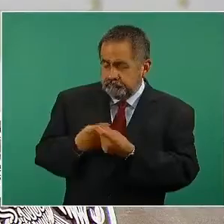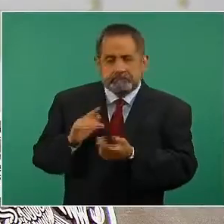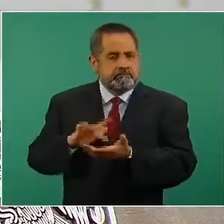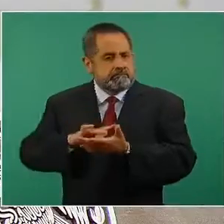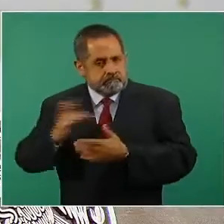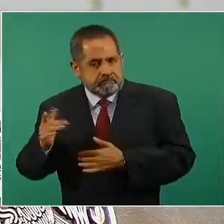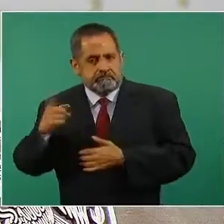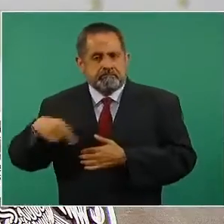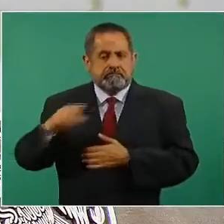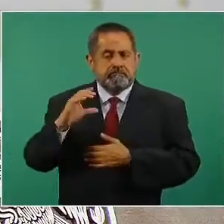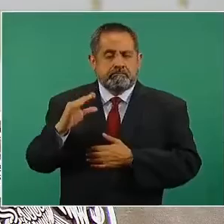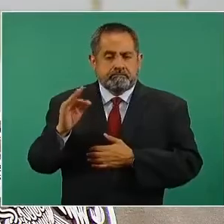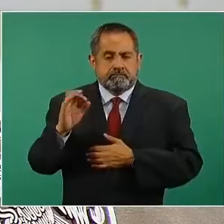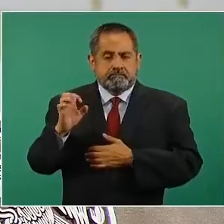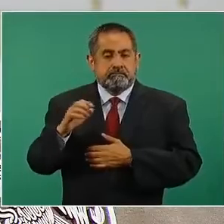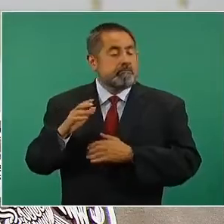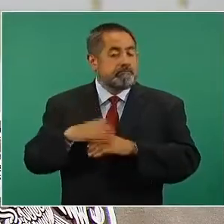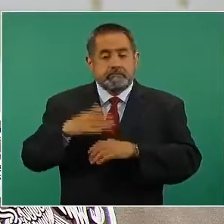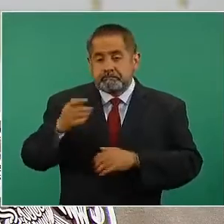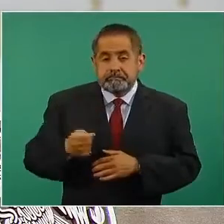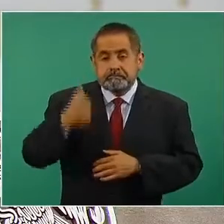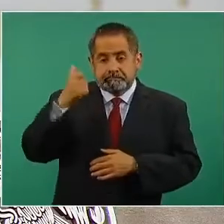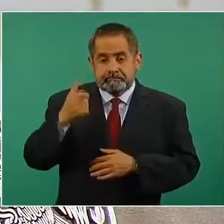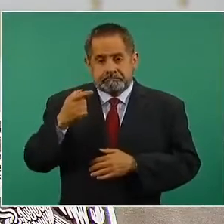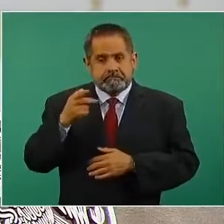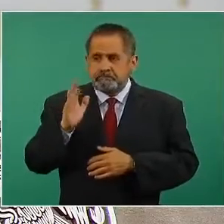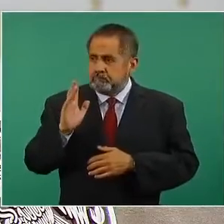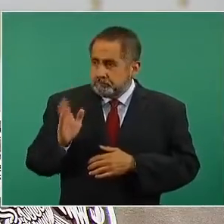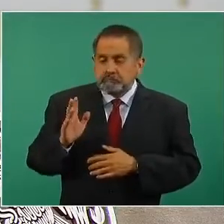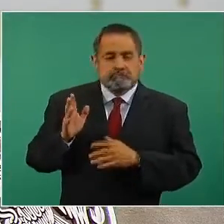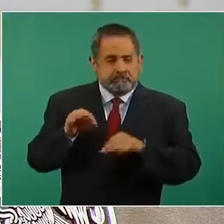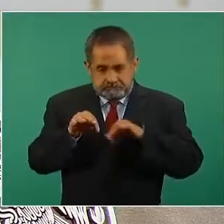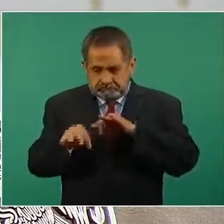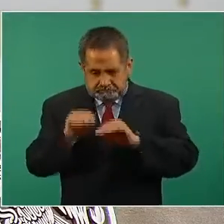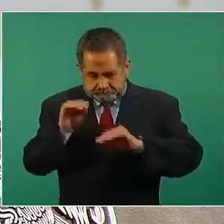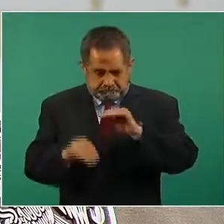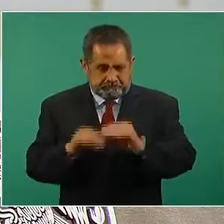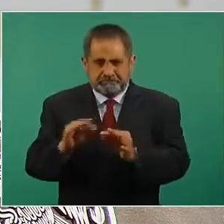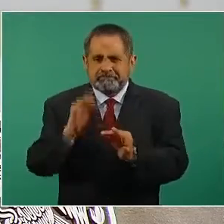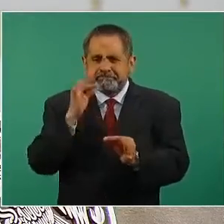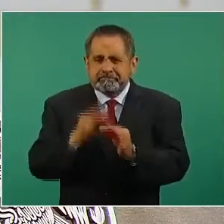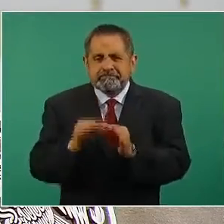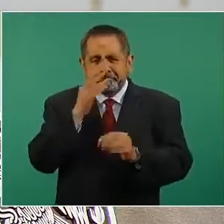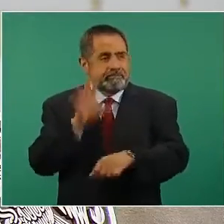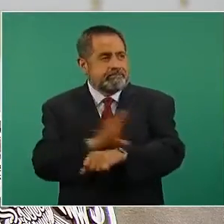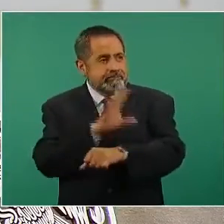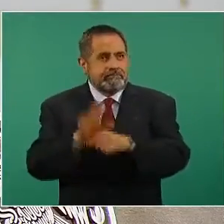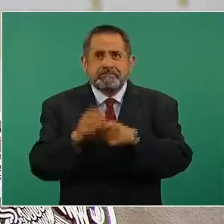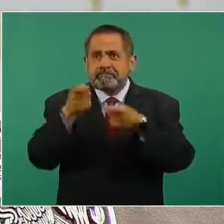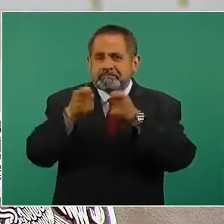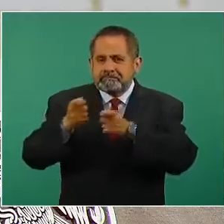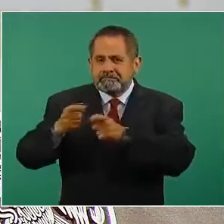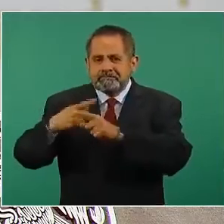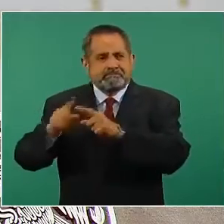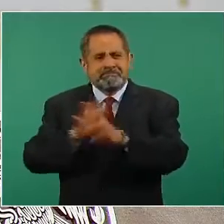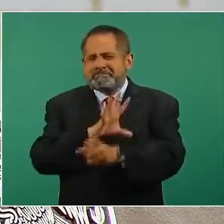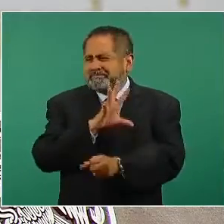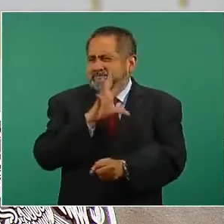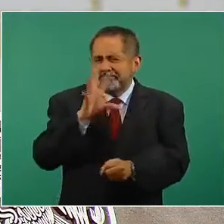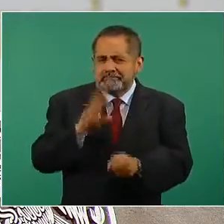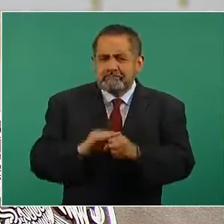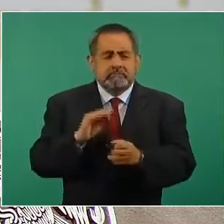agradecerles, porque por primera vez tenemos un trabajo puntual de las cargas eléctricas, los tableros y una restauración de todo